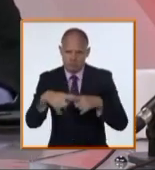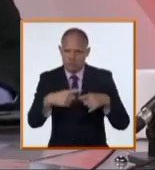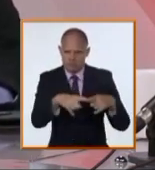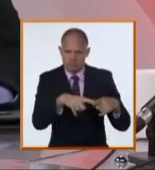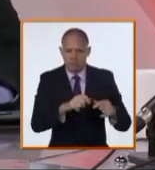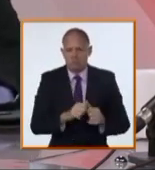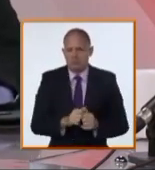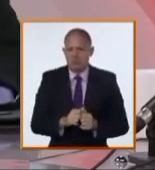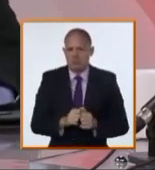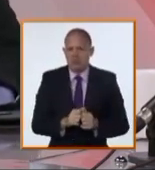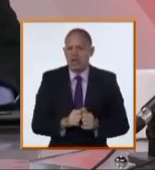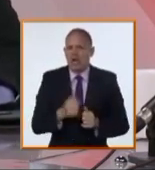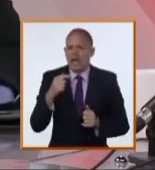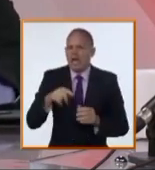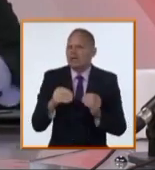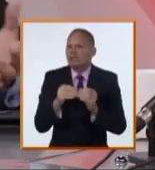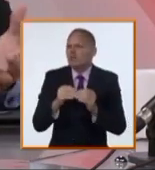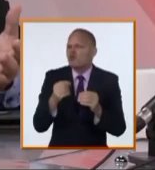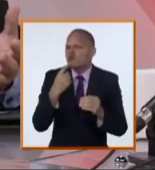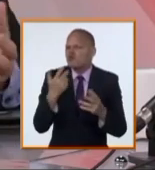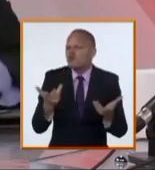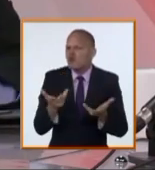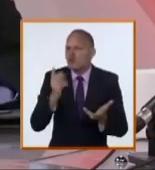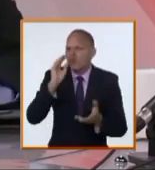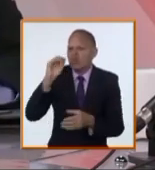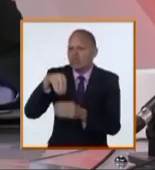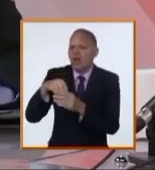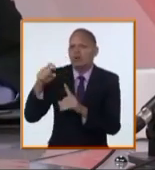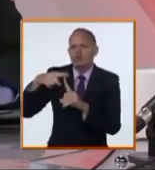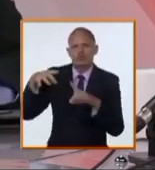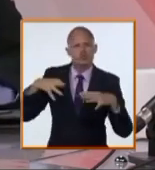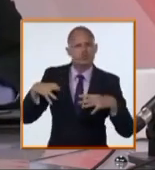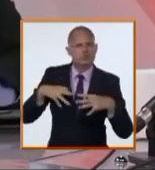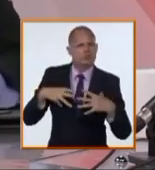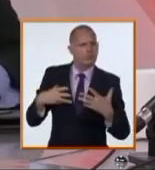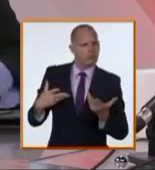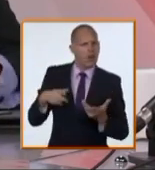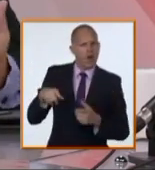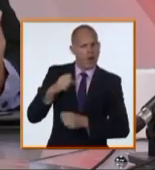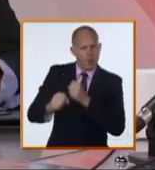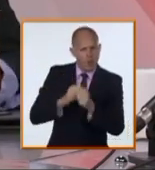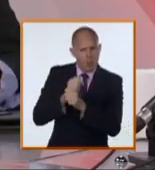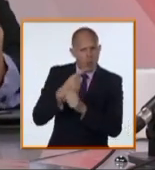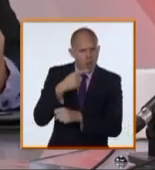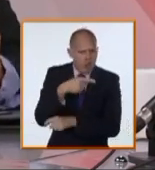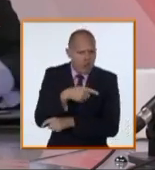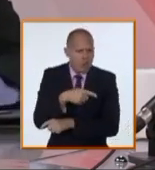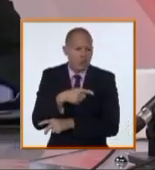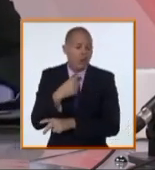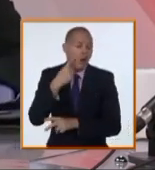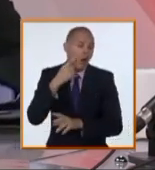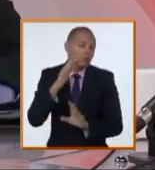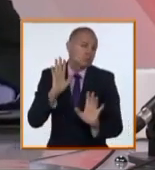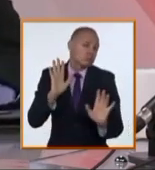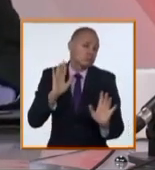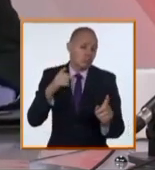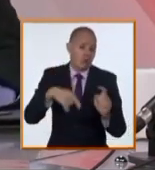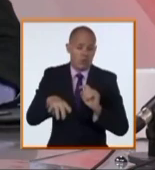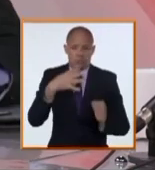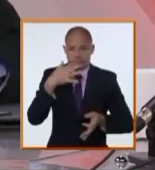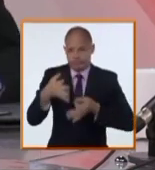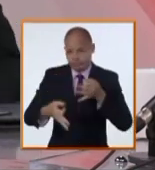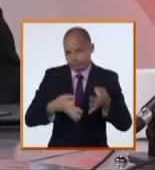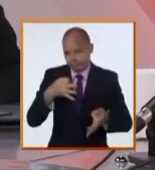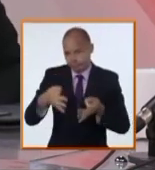como se ha enfrentado este desafío desde cuándo ha comenzado todo este proceso como se puede acelerar en medio de esta